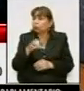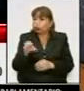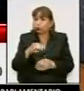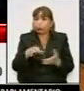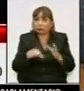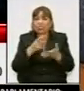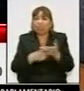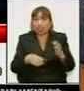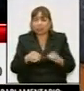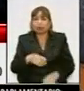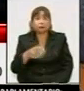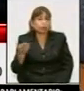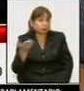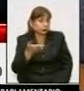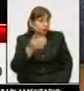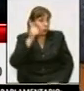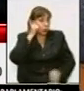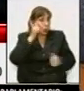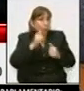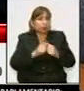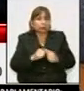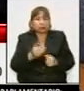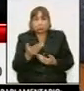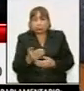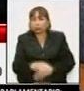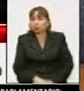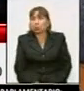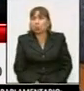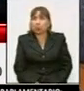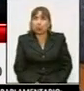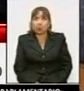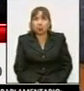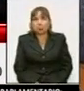las acciones. ¿Cuáles fueron? ¿No recuerda alguna?